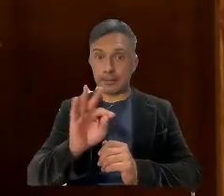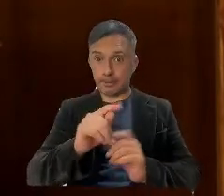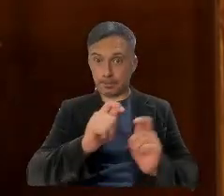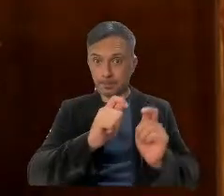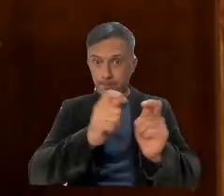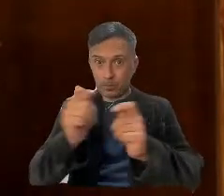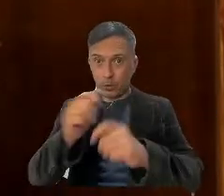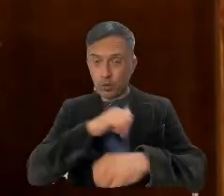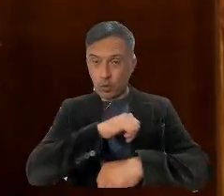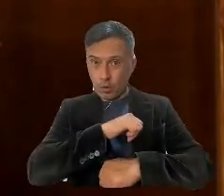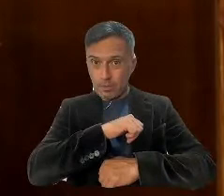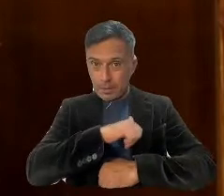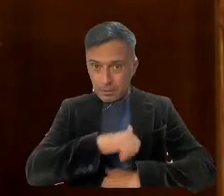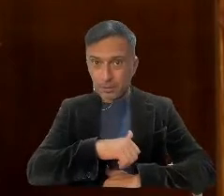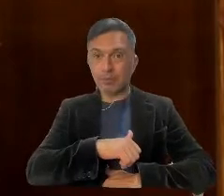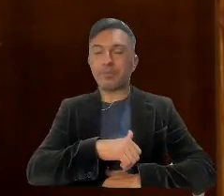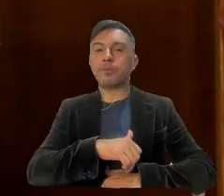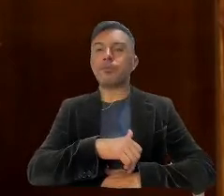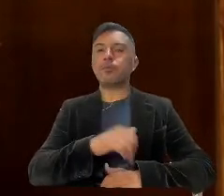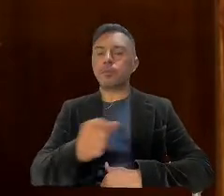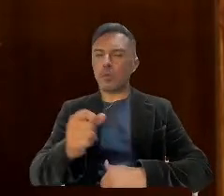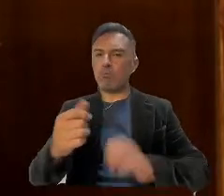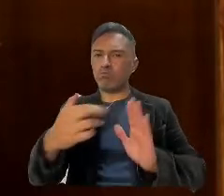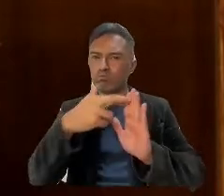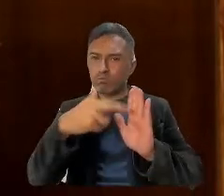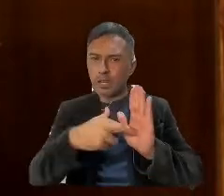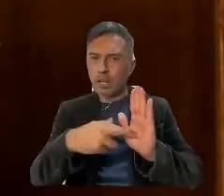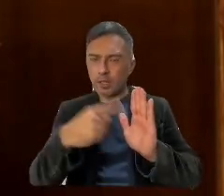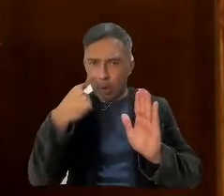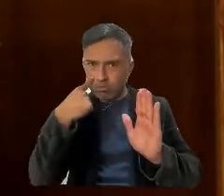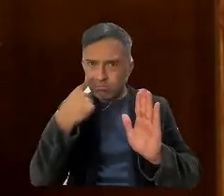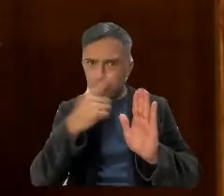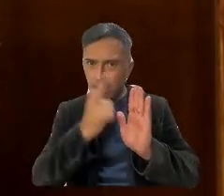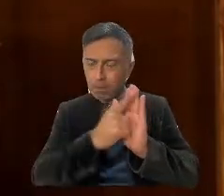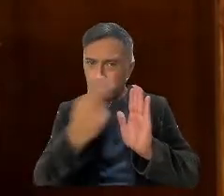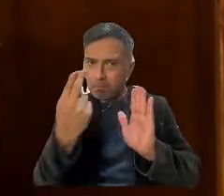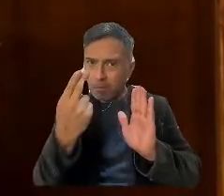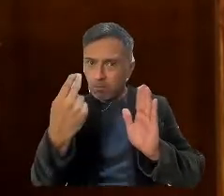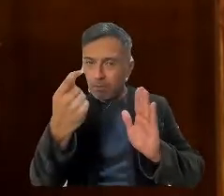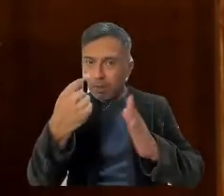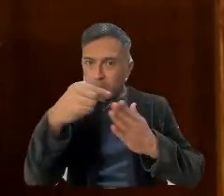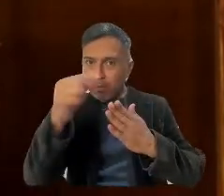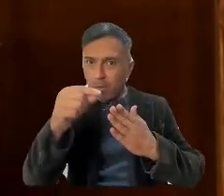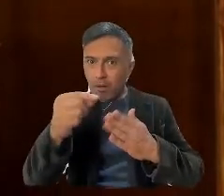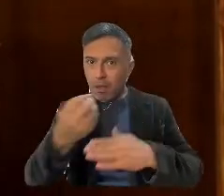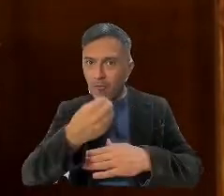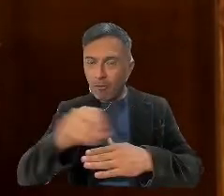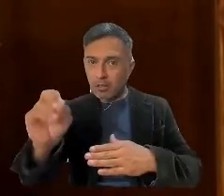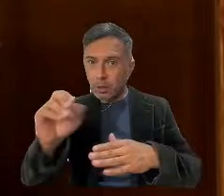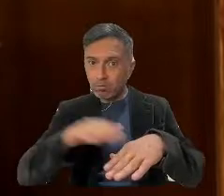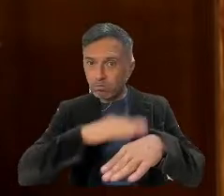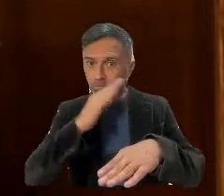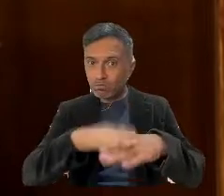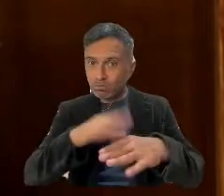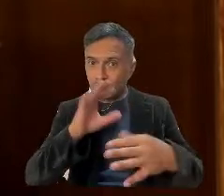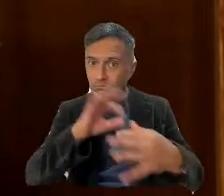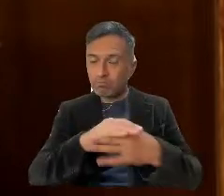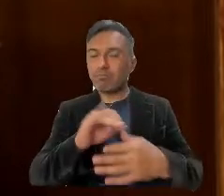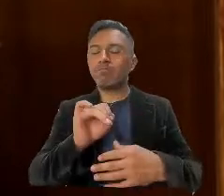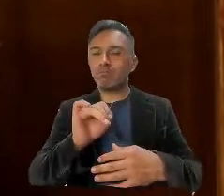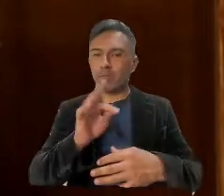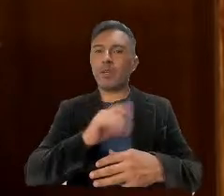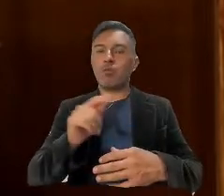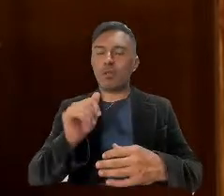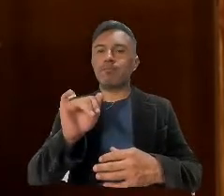y cumplan con los requisitos y criterios legales obtendrán una definitividad sin necesidad de